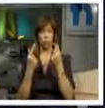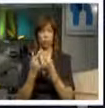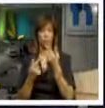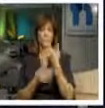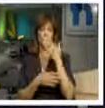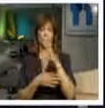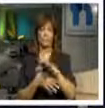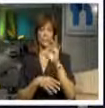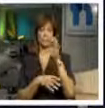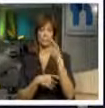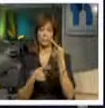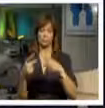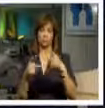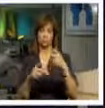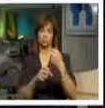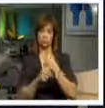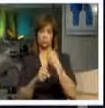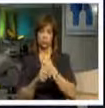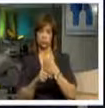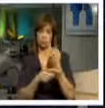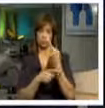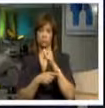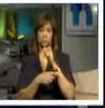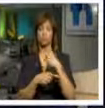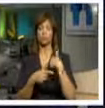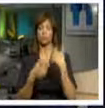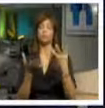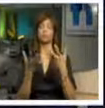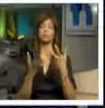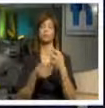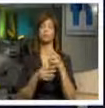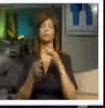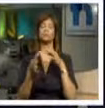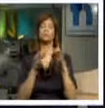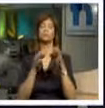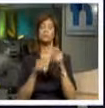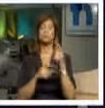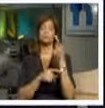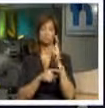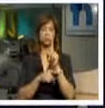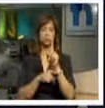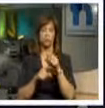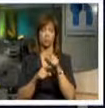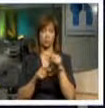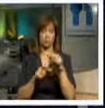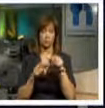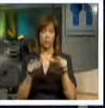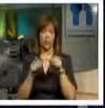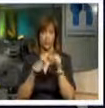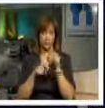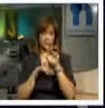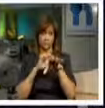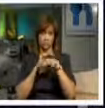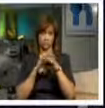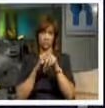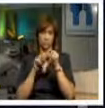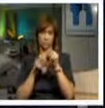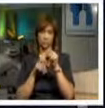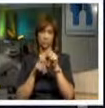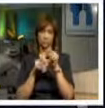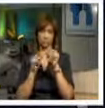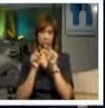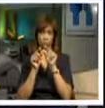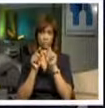desmanteladas realizando este tipo de prácticas y lo que nosotros queremos es donde se instalan estas mini cámaras estas cámaras